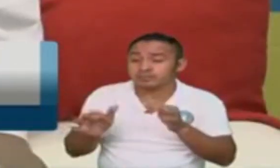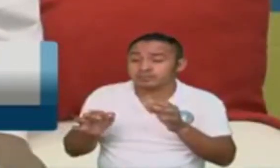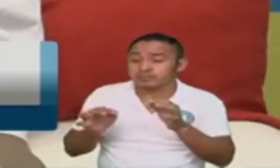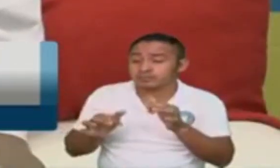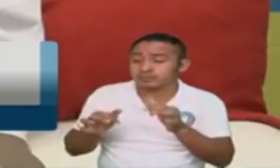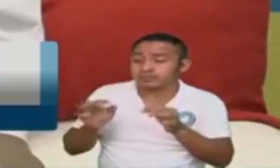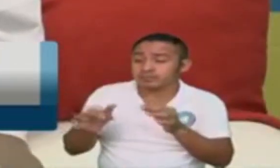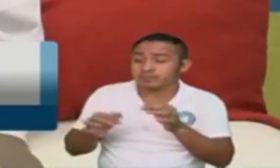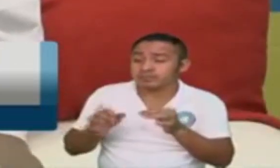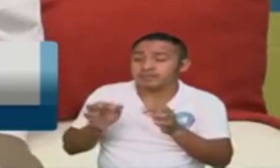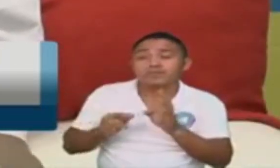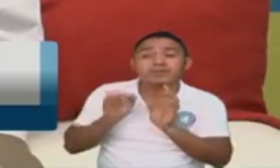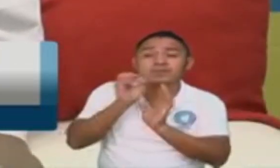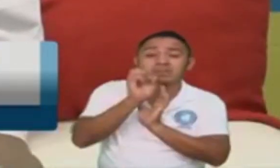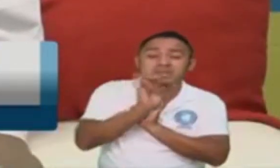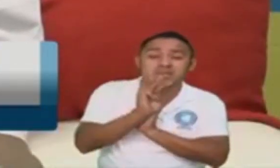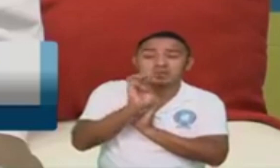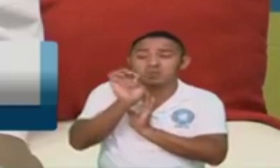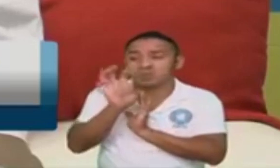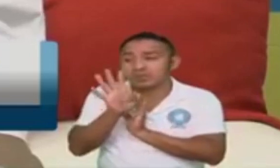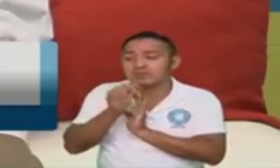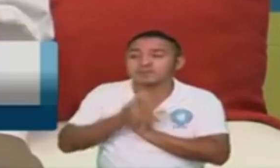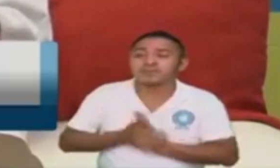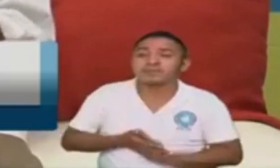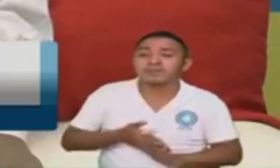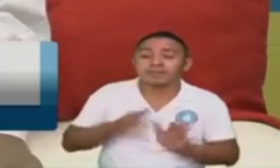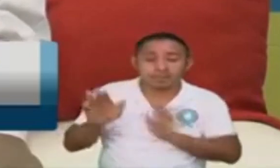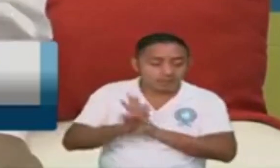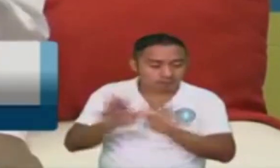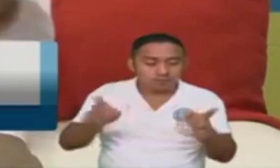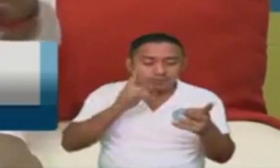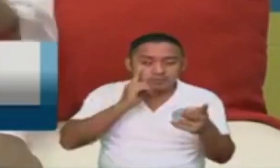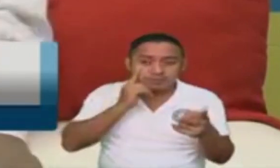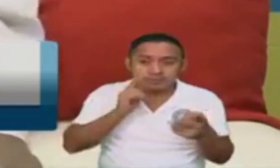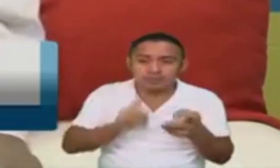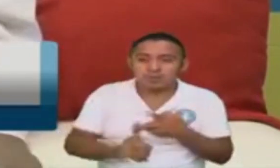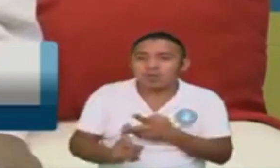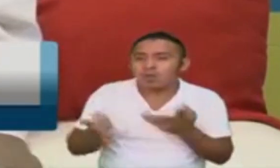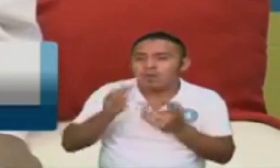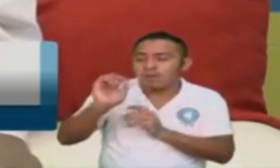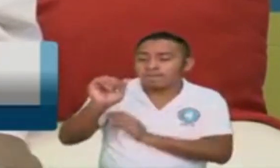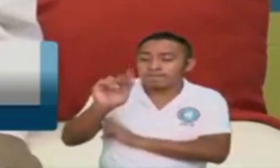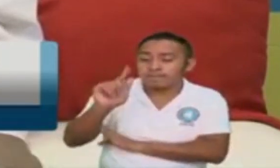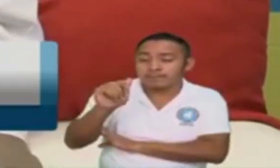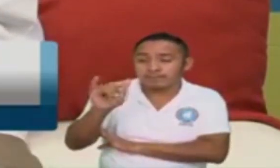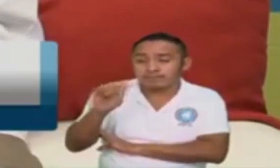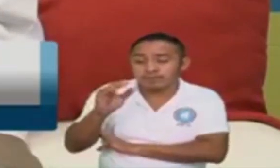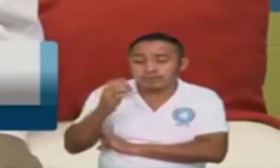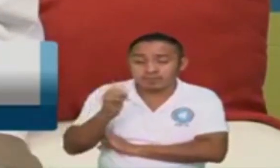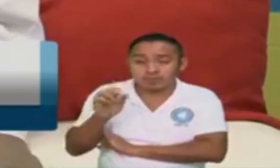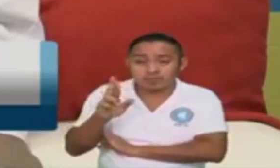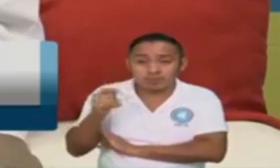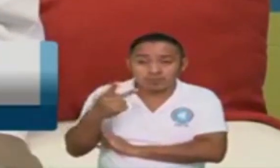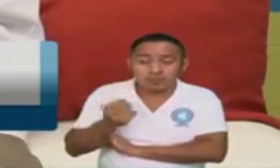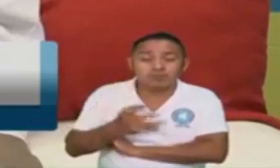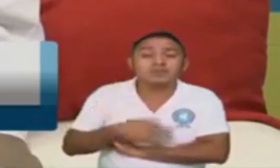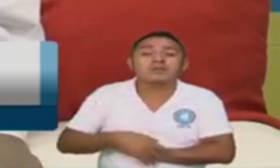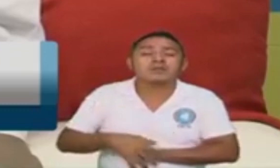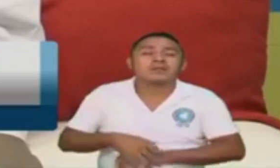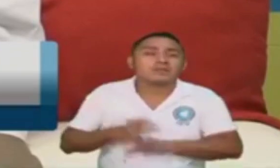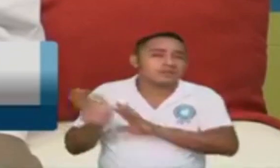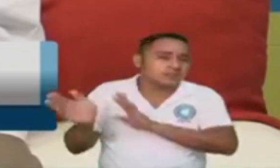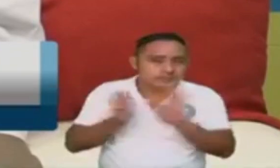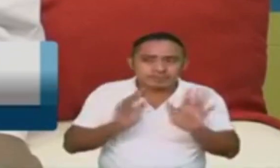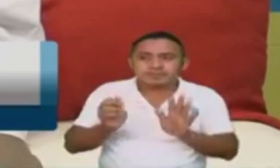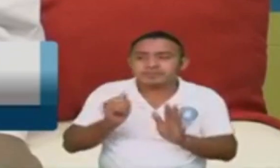libre, T3 libre. O medir anticuerpos, ya son cosas más específicas, pues, pero con el